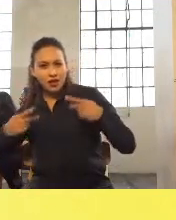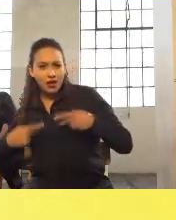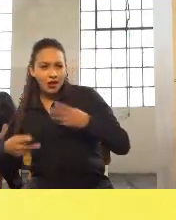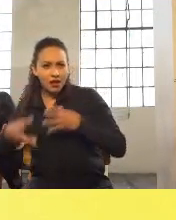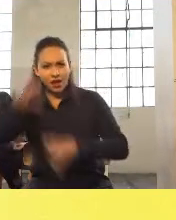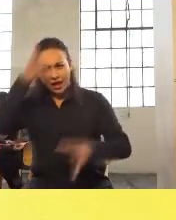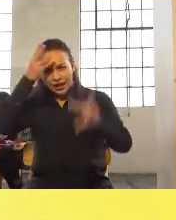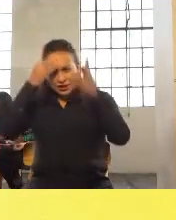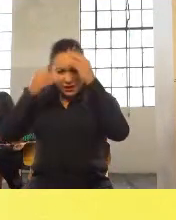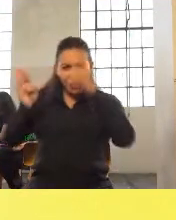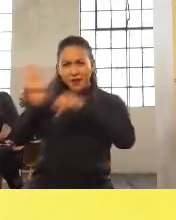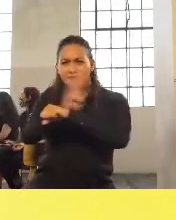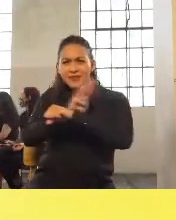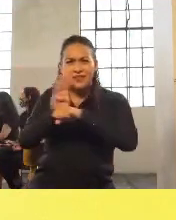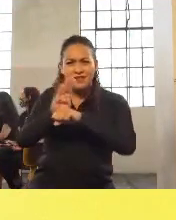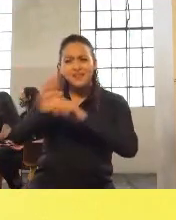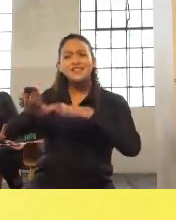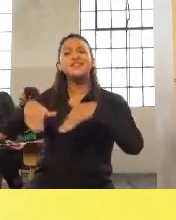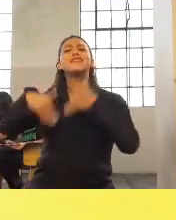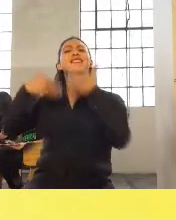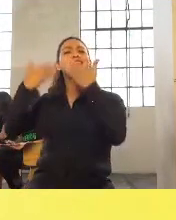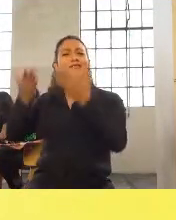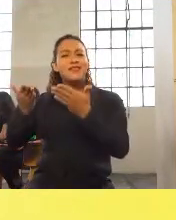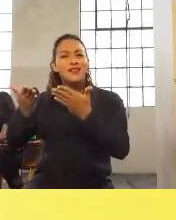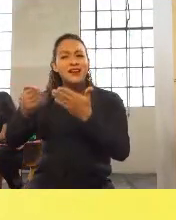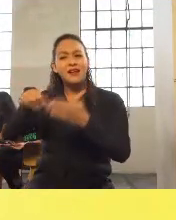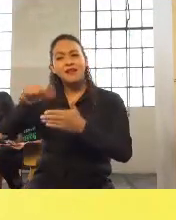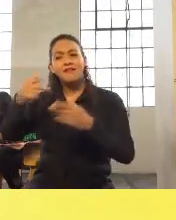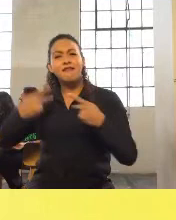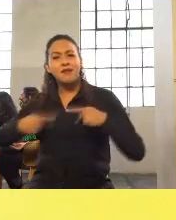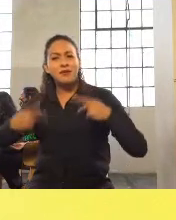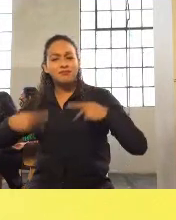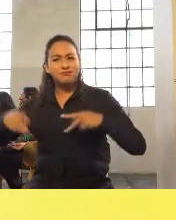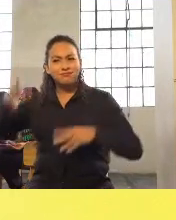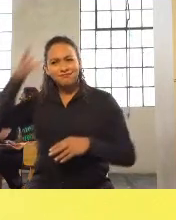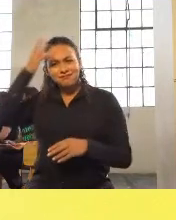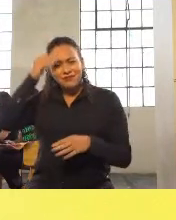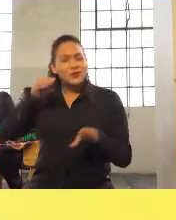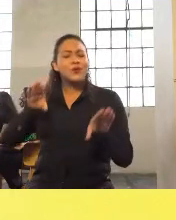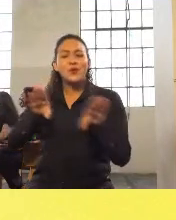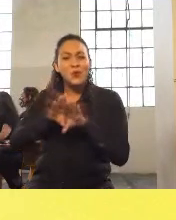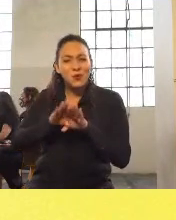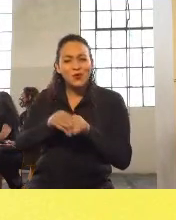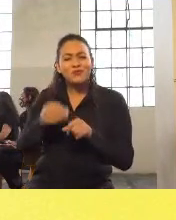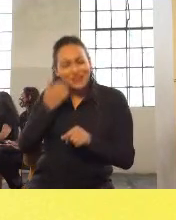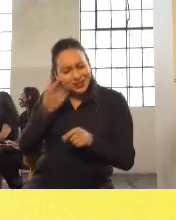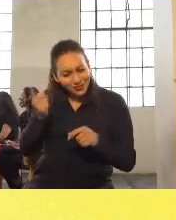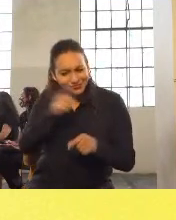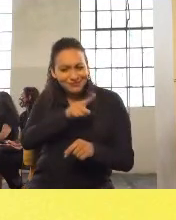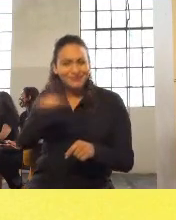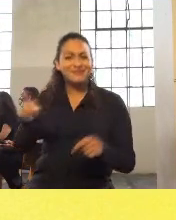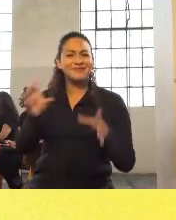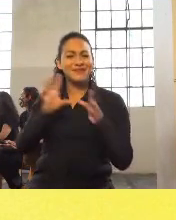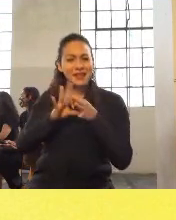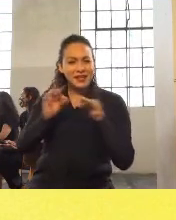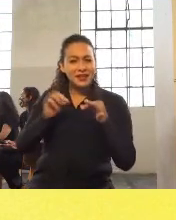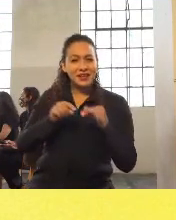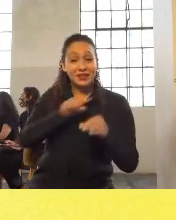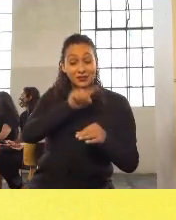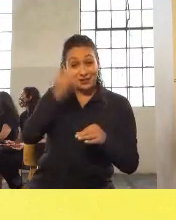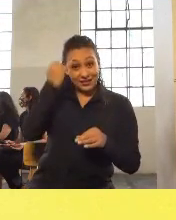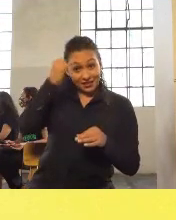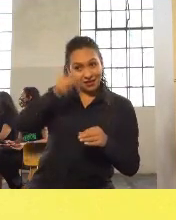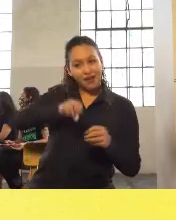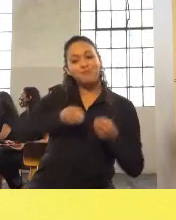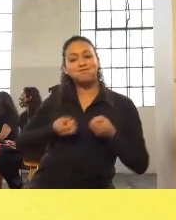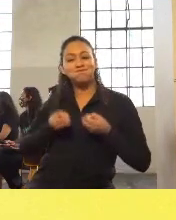proyectos concretamente hacia afuera? O sea, hacia otras personas, que es los que ustedes pueden más o menos como darse cuenta que ha impactado en otras mujeres que no